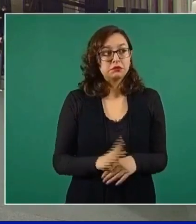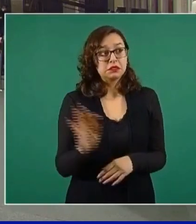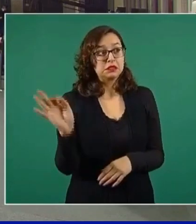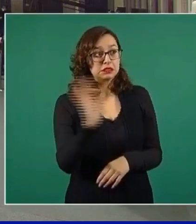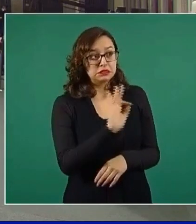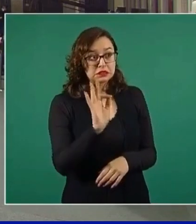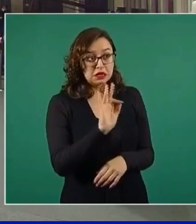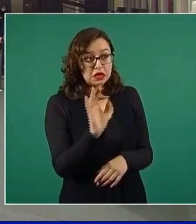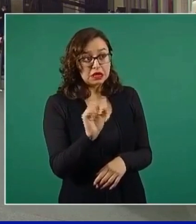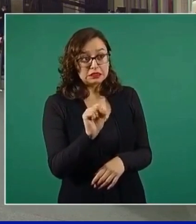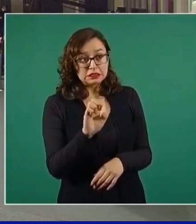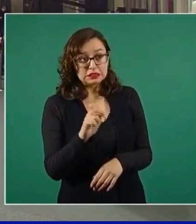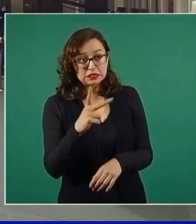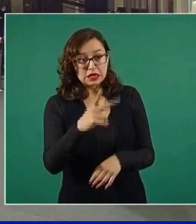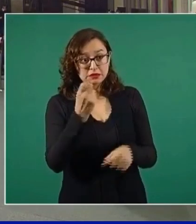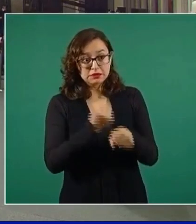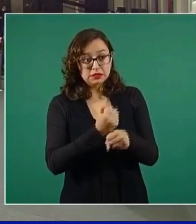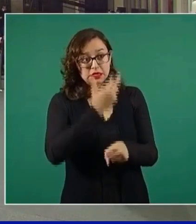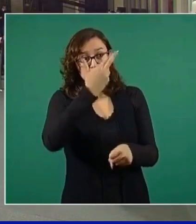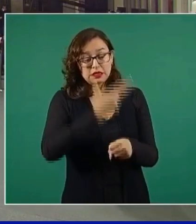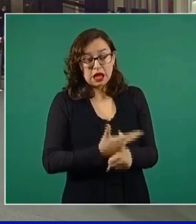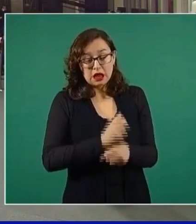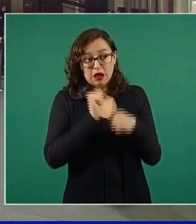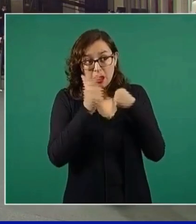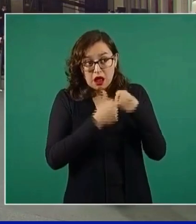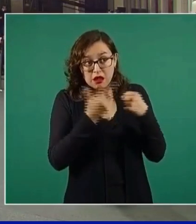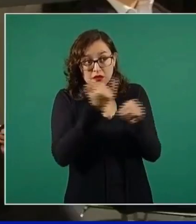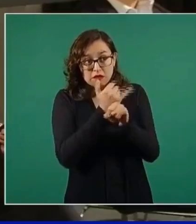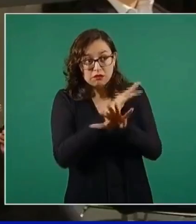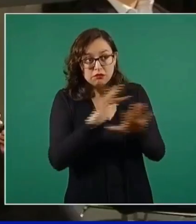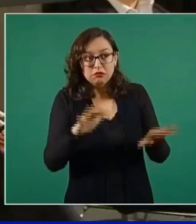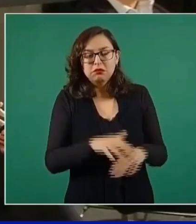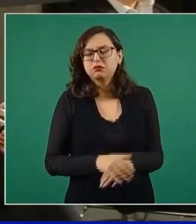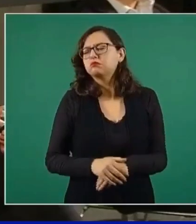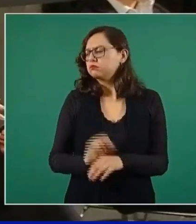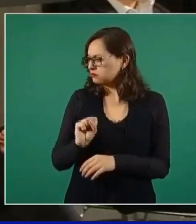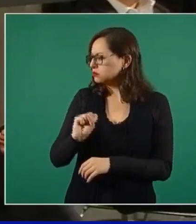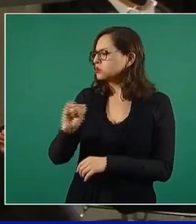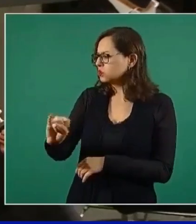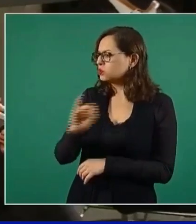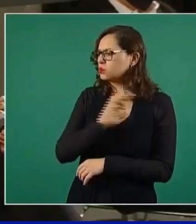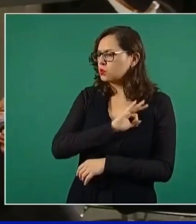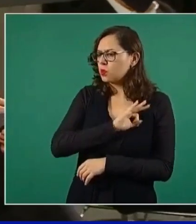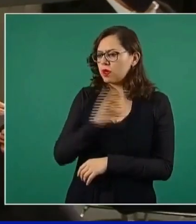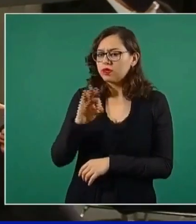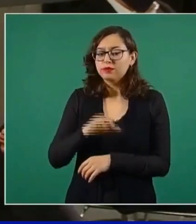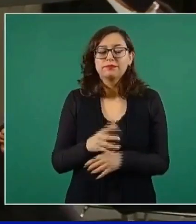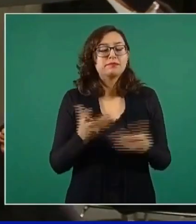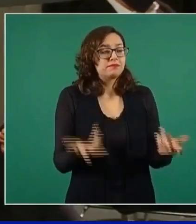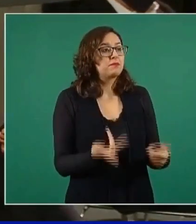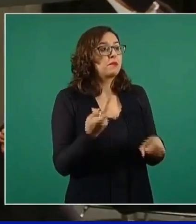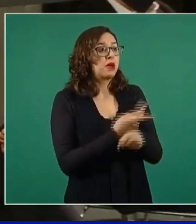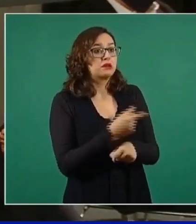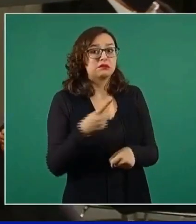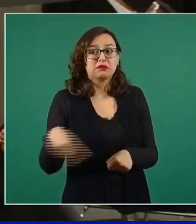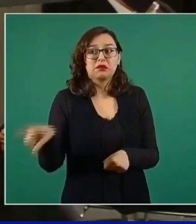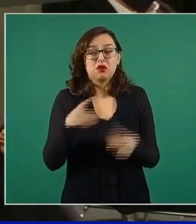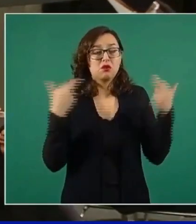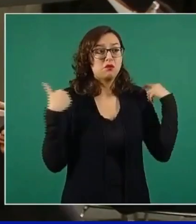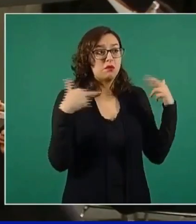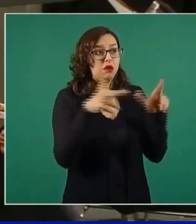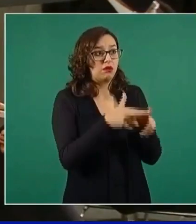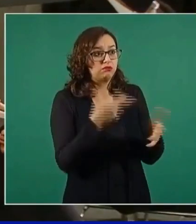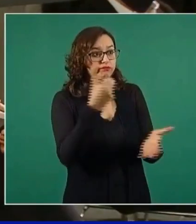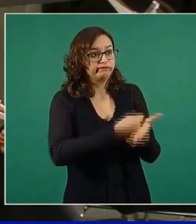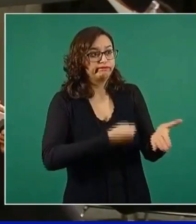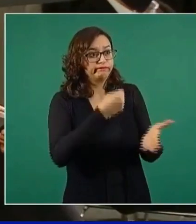o… Sí. Para que, porque como este tema incluso es una demanda de ellos mismos, de hecho que hemos estado dándole seguimiento, pues quieren